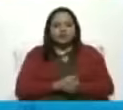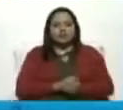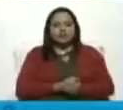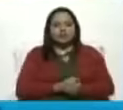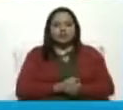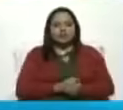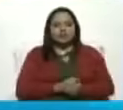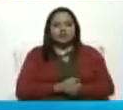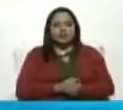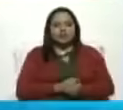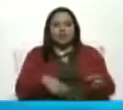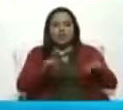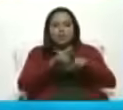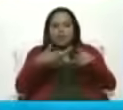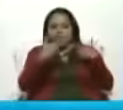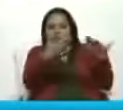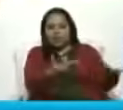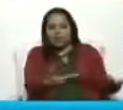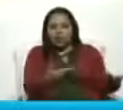como se la dio a David.